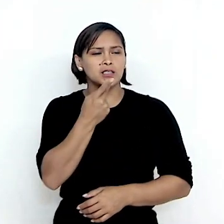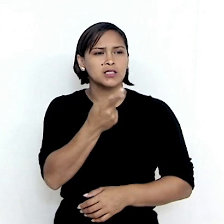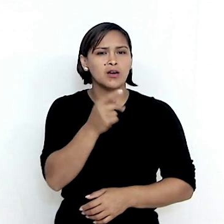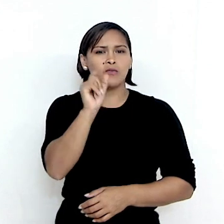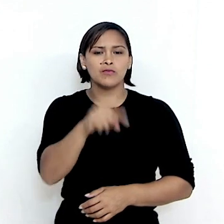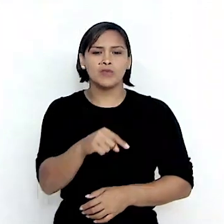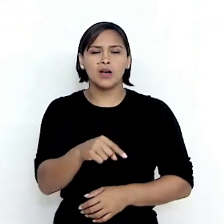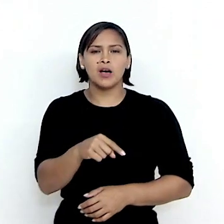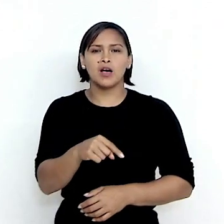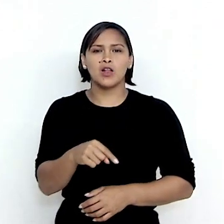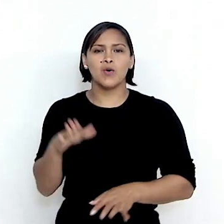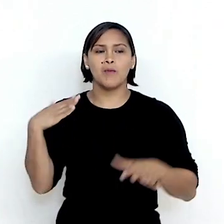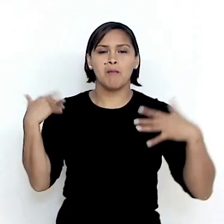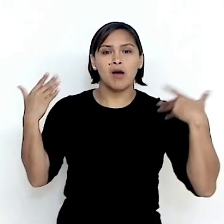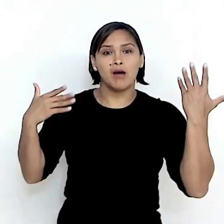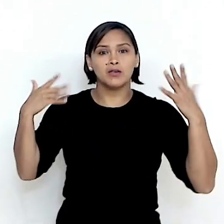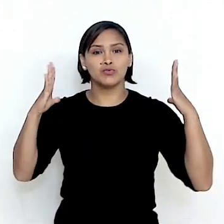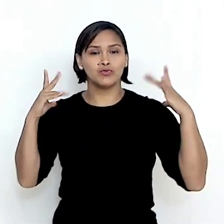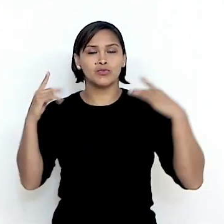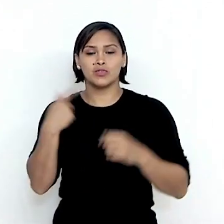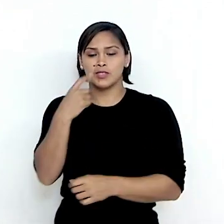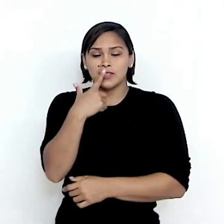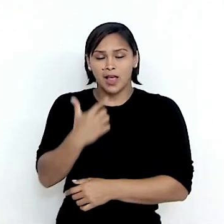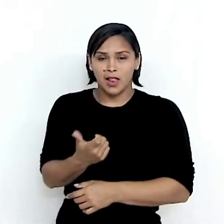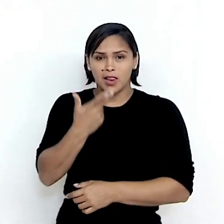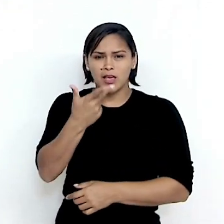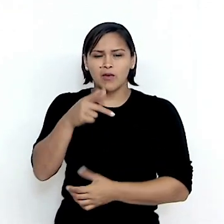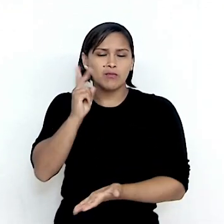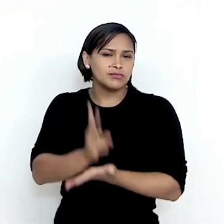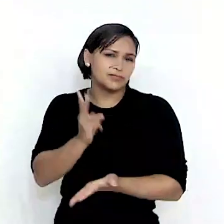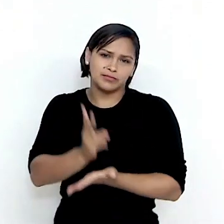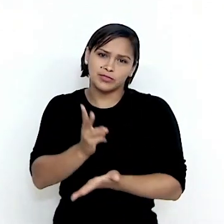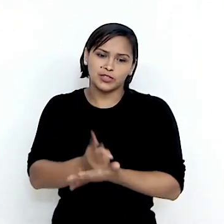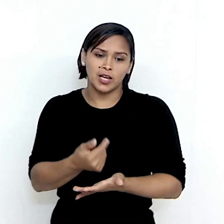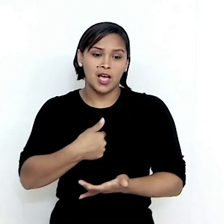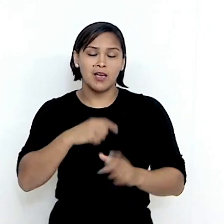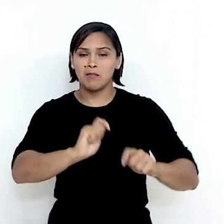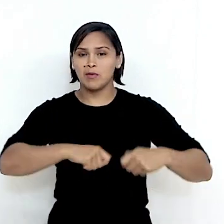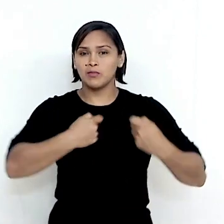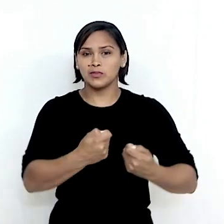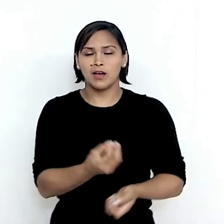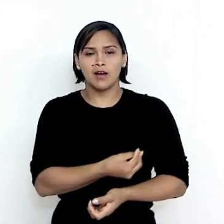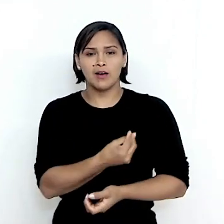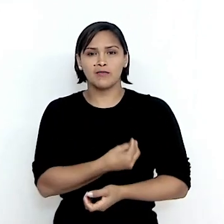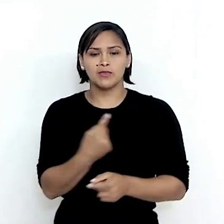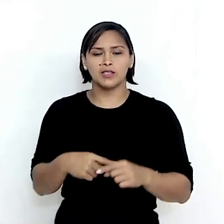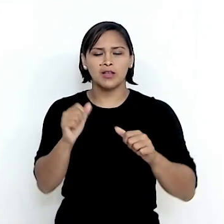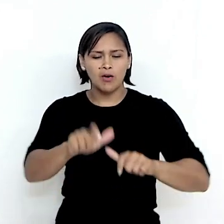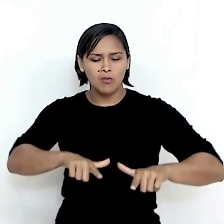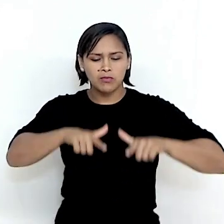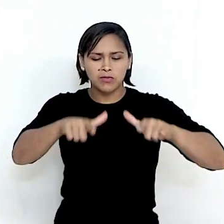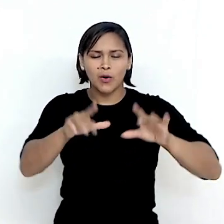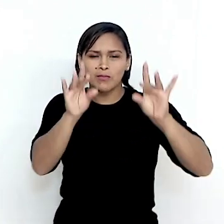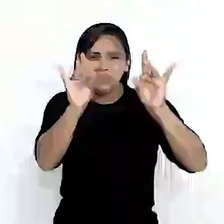lenguas, trabaja desde ese día mis potencias con su tacto delicado y el libro vuestro